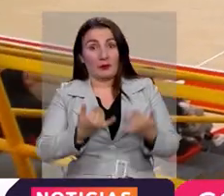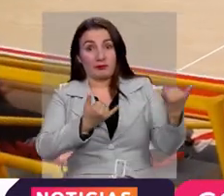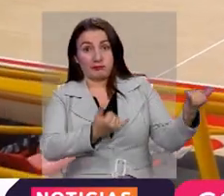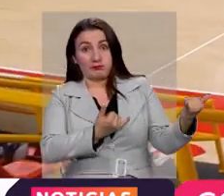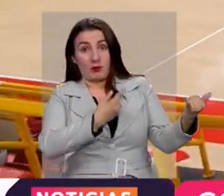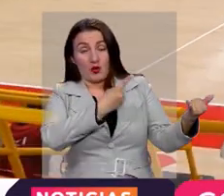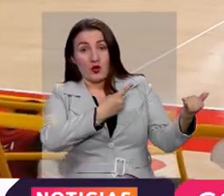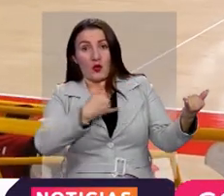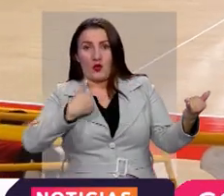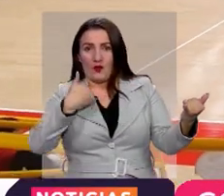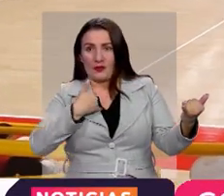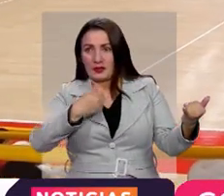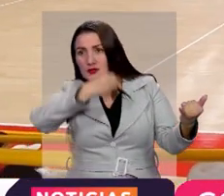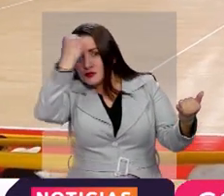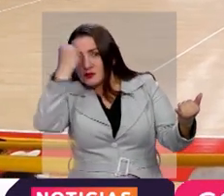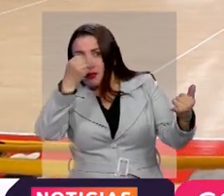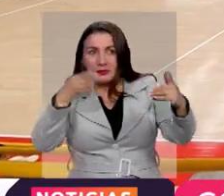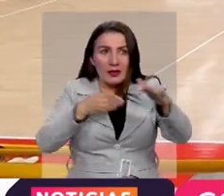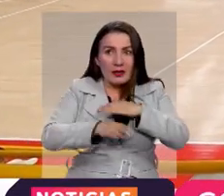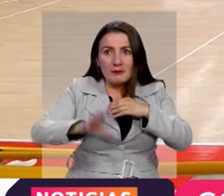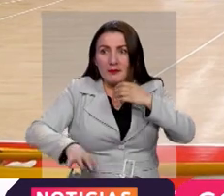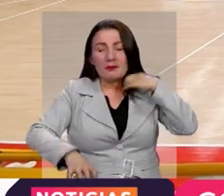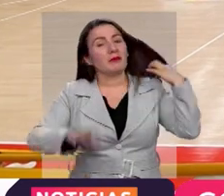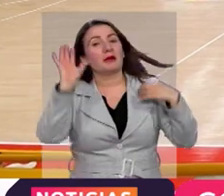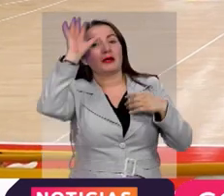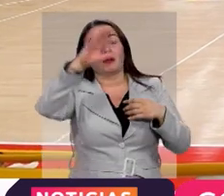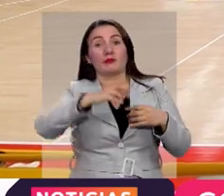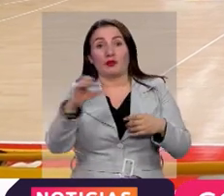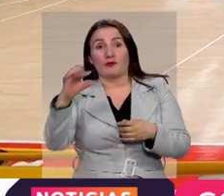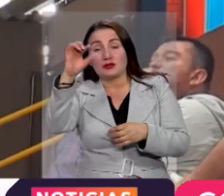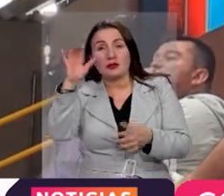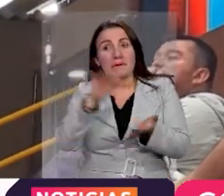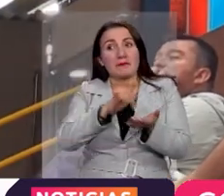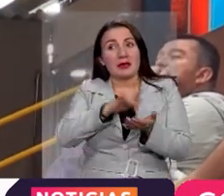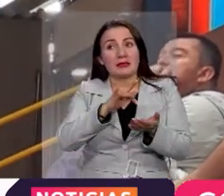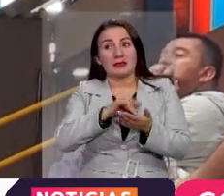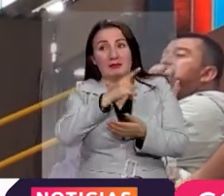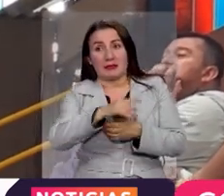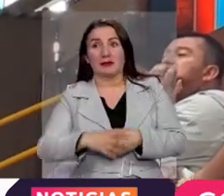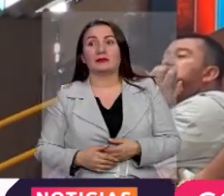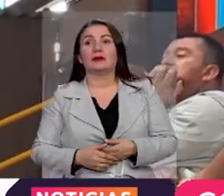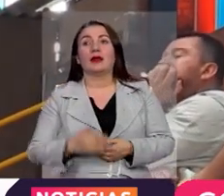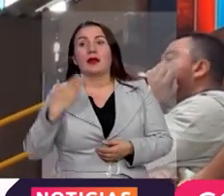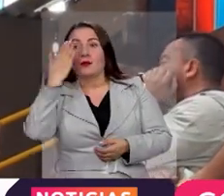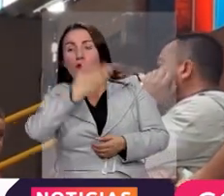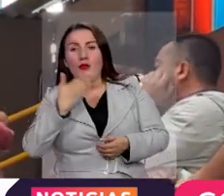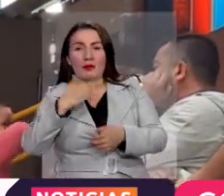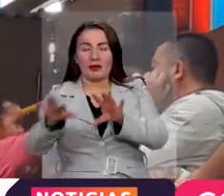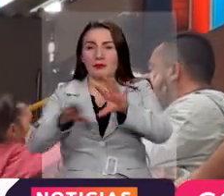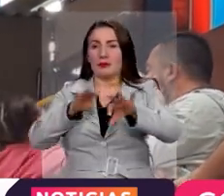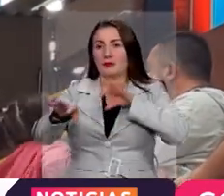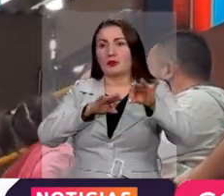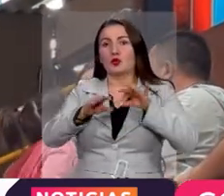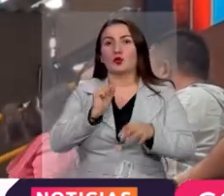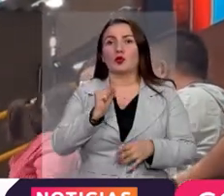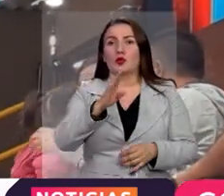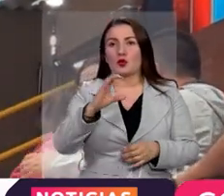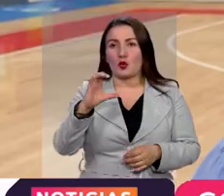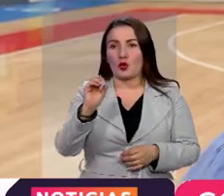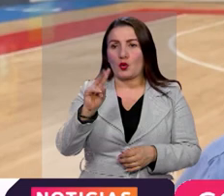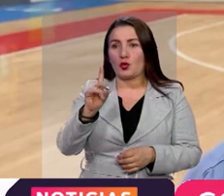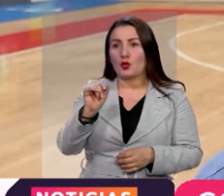del municipio que deseen llegar al baloncesto profesional podrán participar en la primera prueba de selección del Club